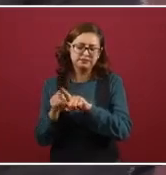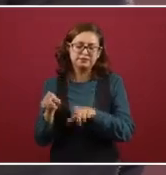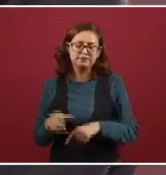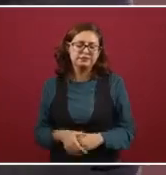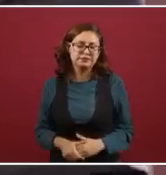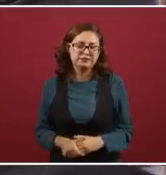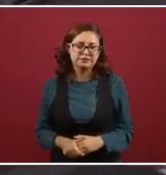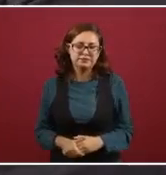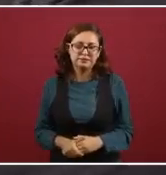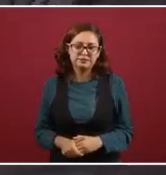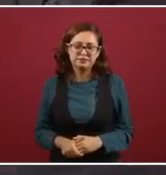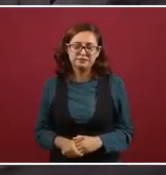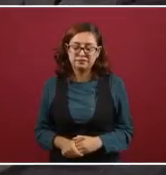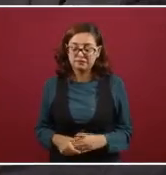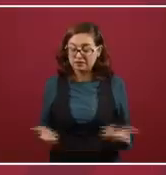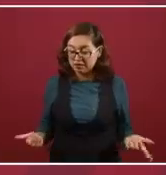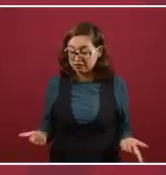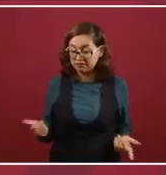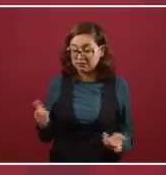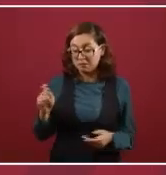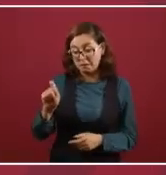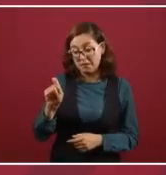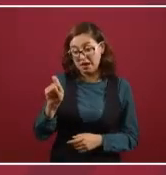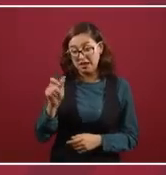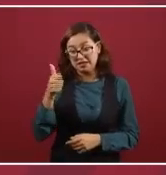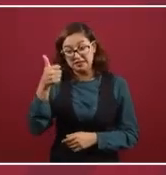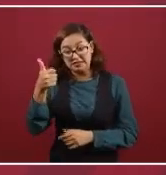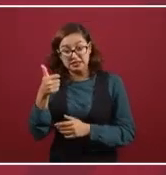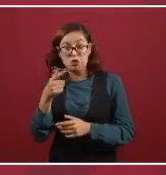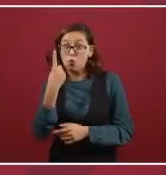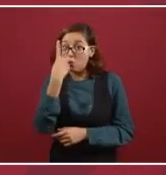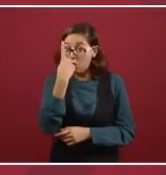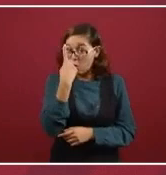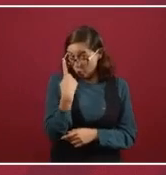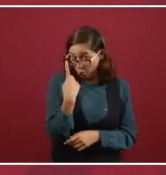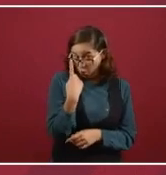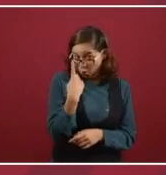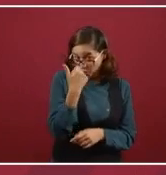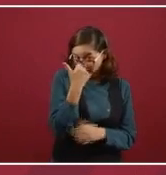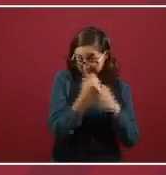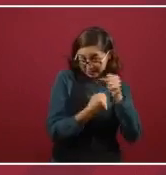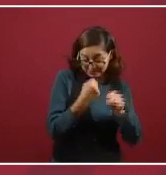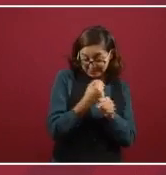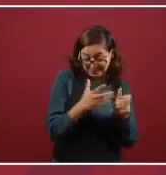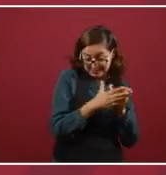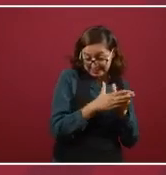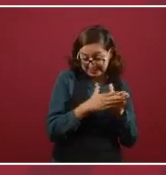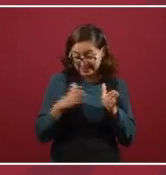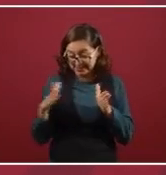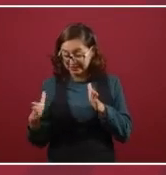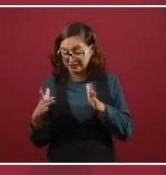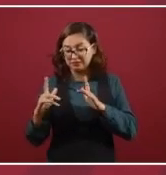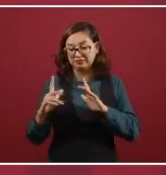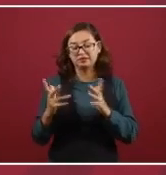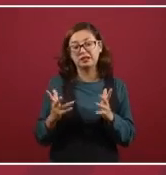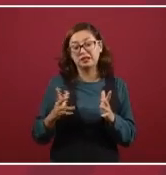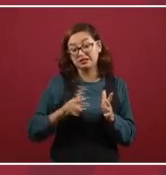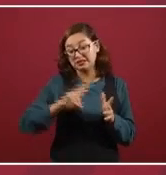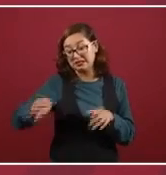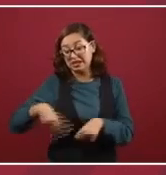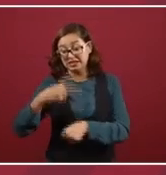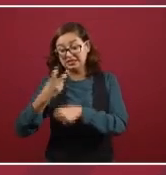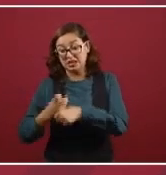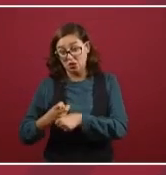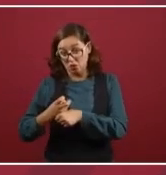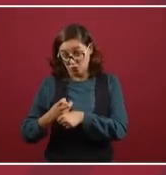¿cuánto de esa superficie? Estoy hablando de un sexenio nada más. En total entregaron como 40 millones